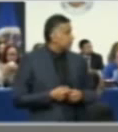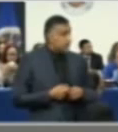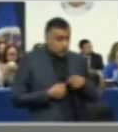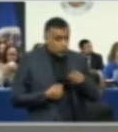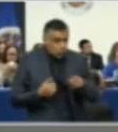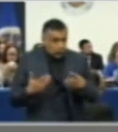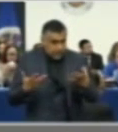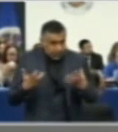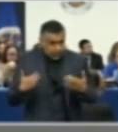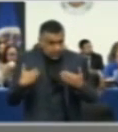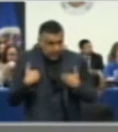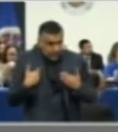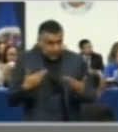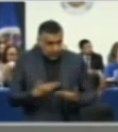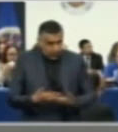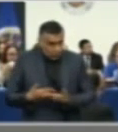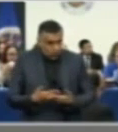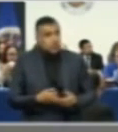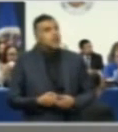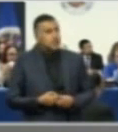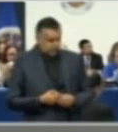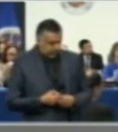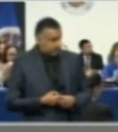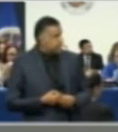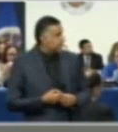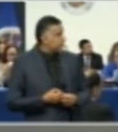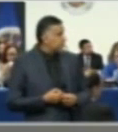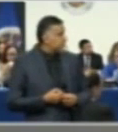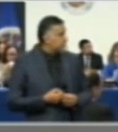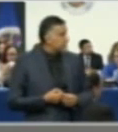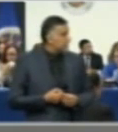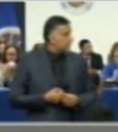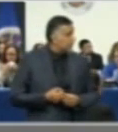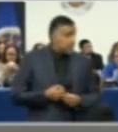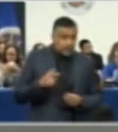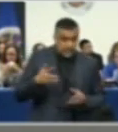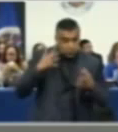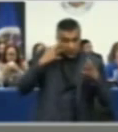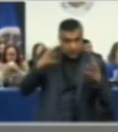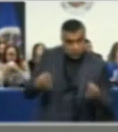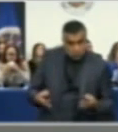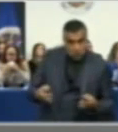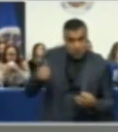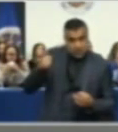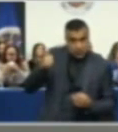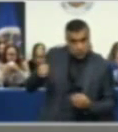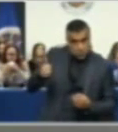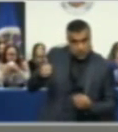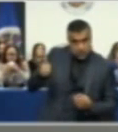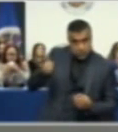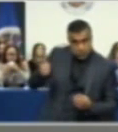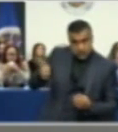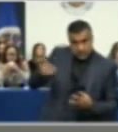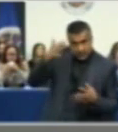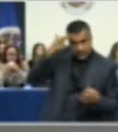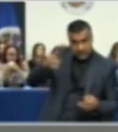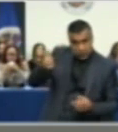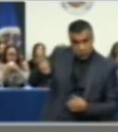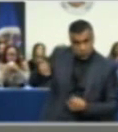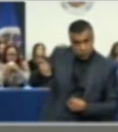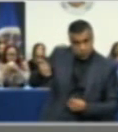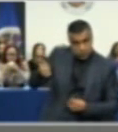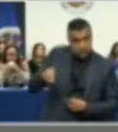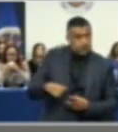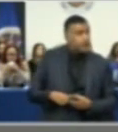gustaría tener. Sí. ¿Y esa es una decisión que quieres tomarla tú con